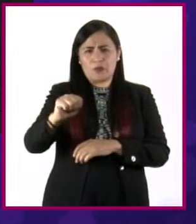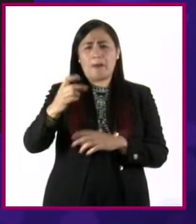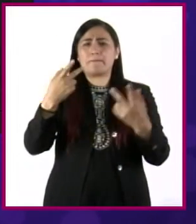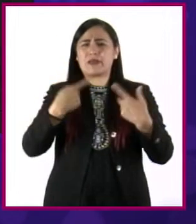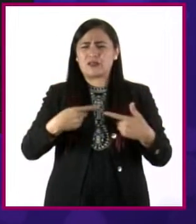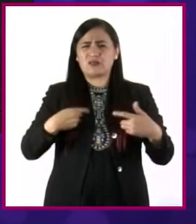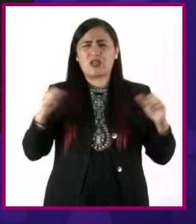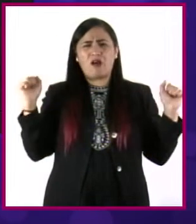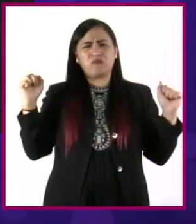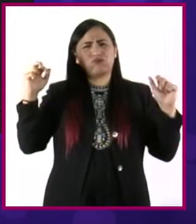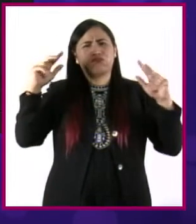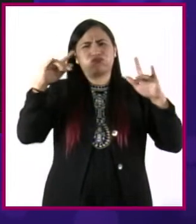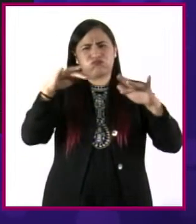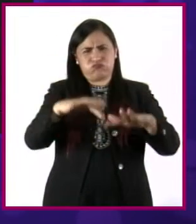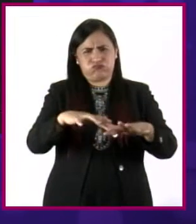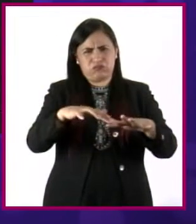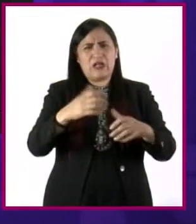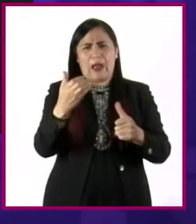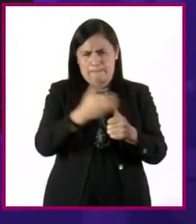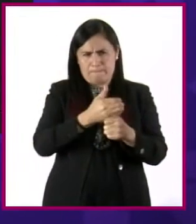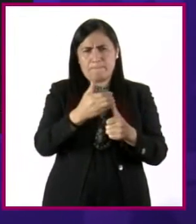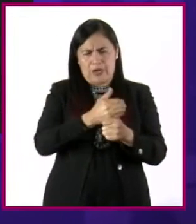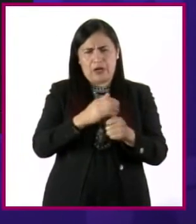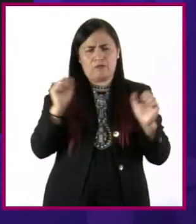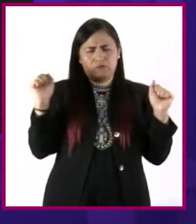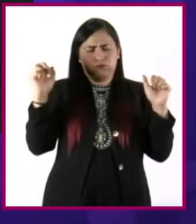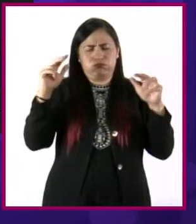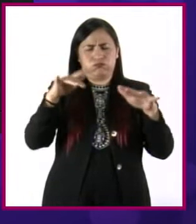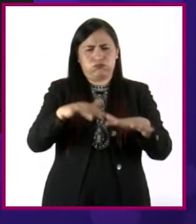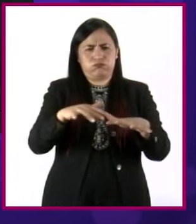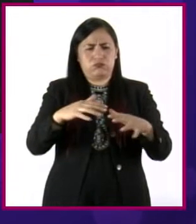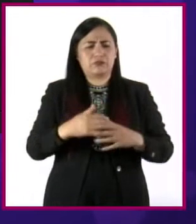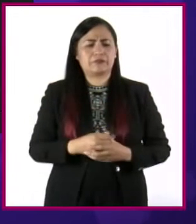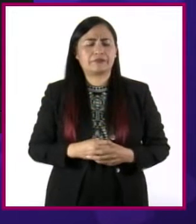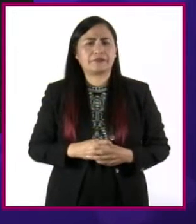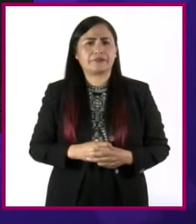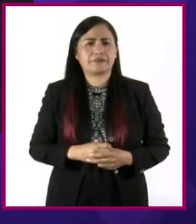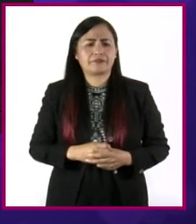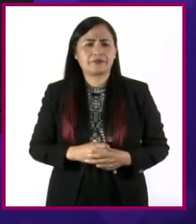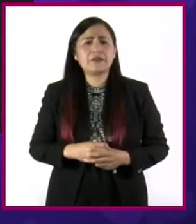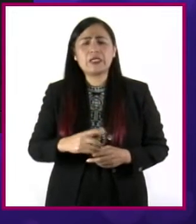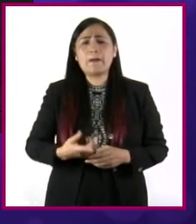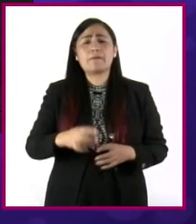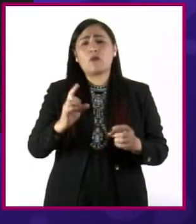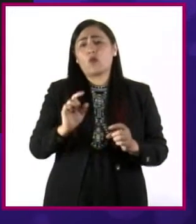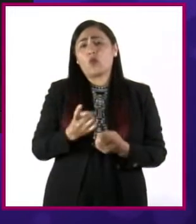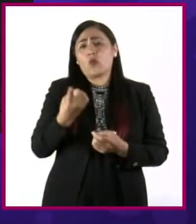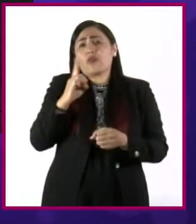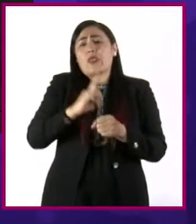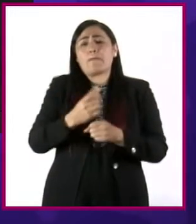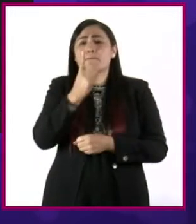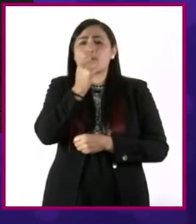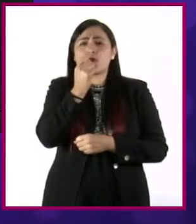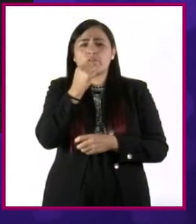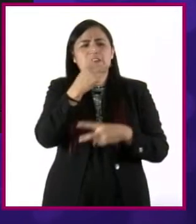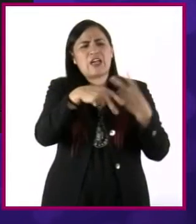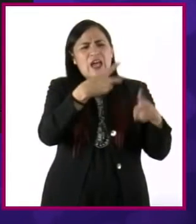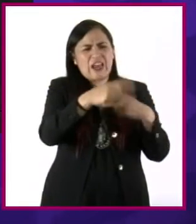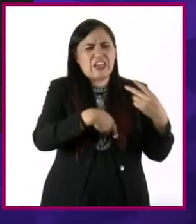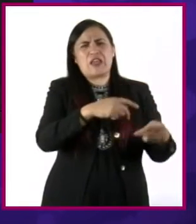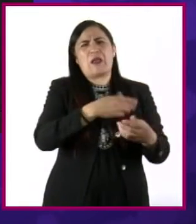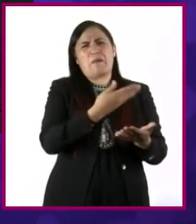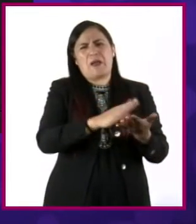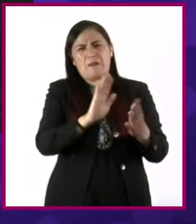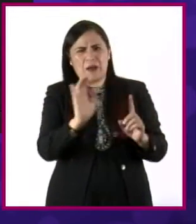se congregaban en este bar. Y como ya mencionaba, la policía solía ir y les reprimía. Cerraba